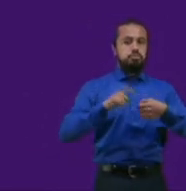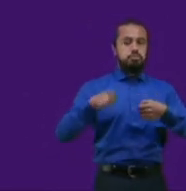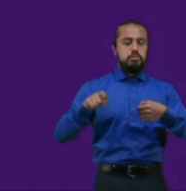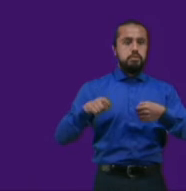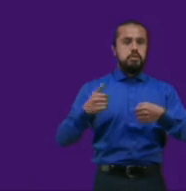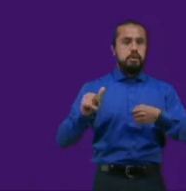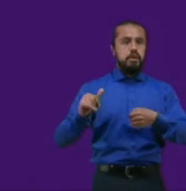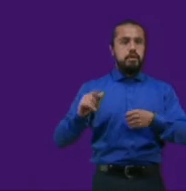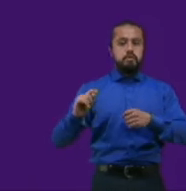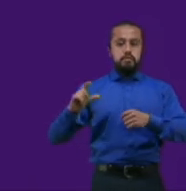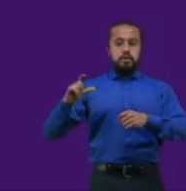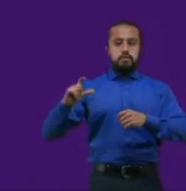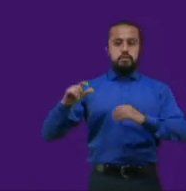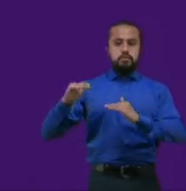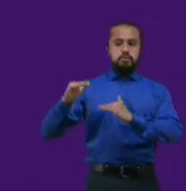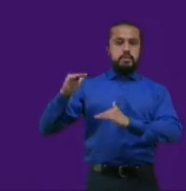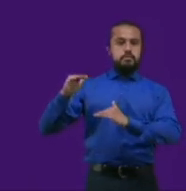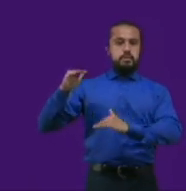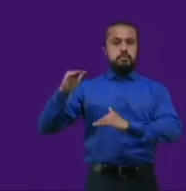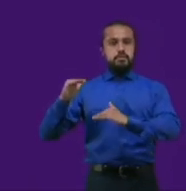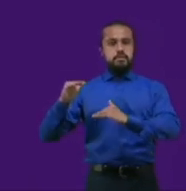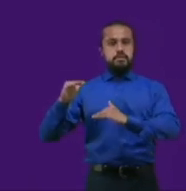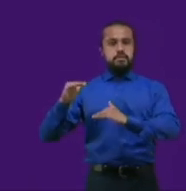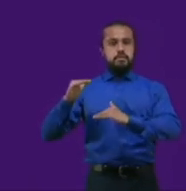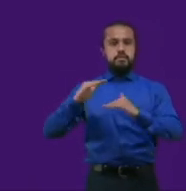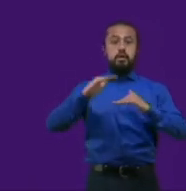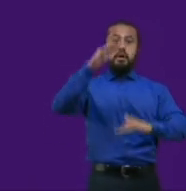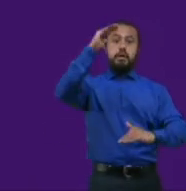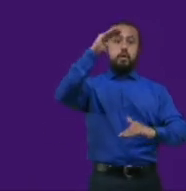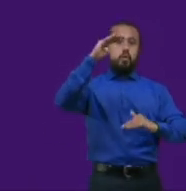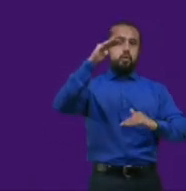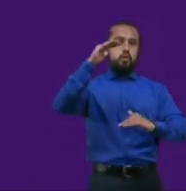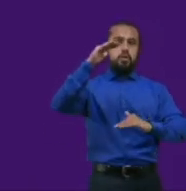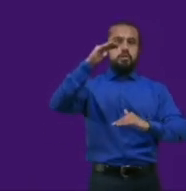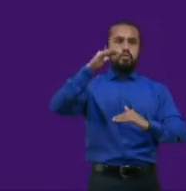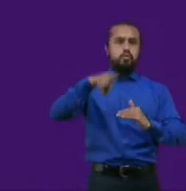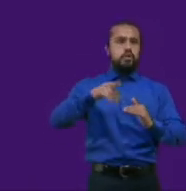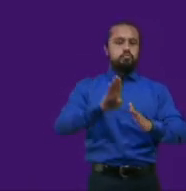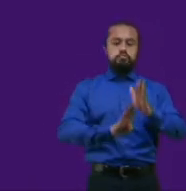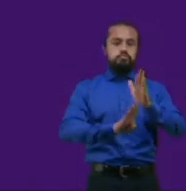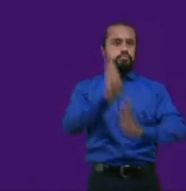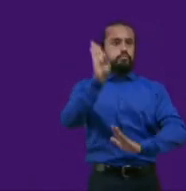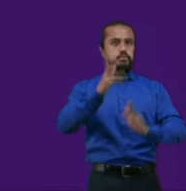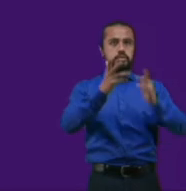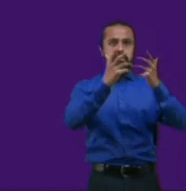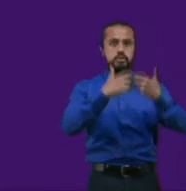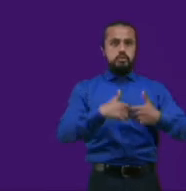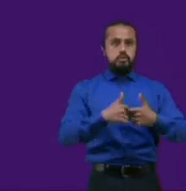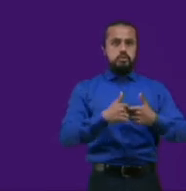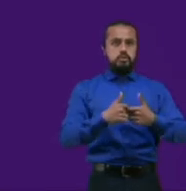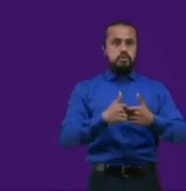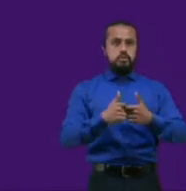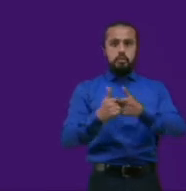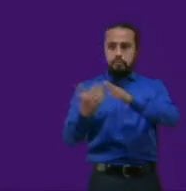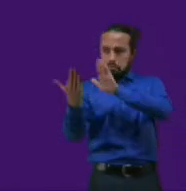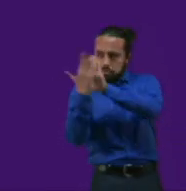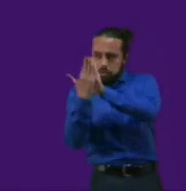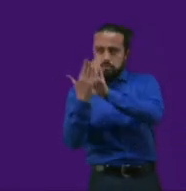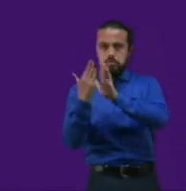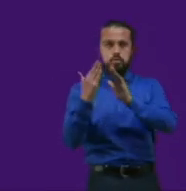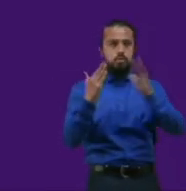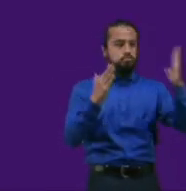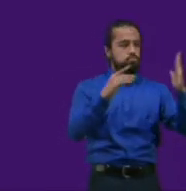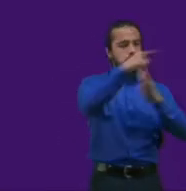a ser más alto. Entonces, un CAC bajo y un lifetime value más alto hace un negocio súper exitoso, de B2B o de B2C o de cualquier